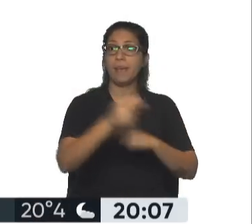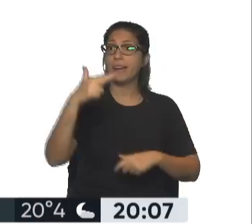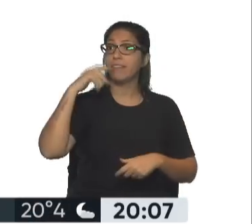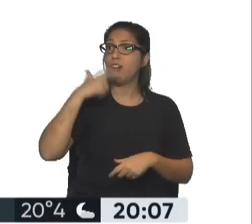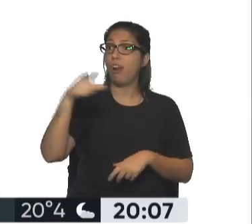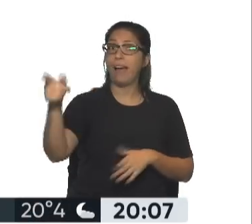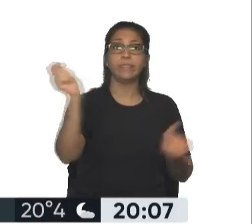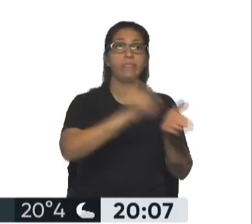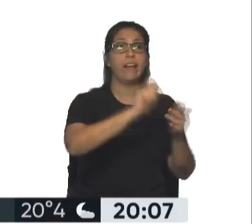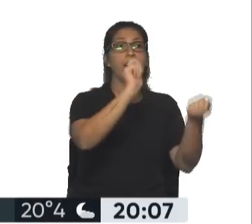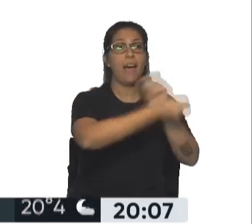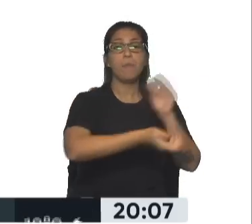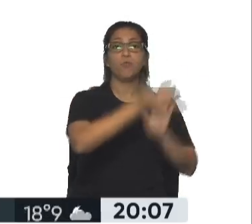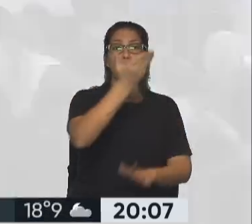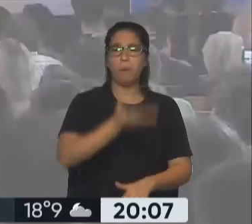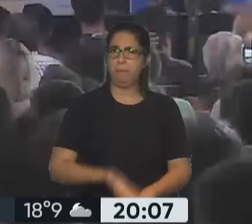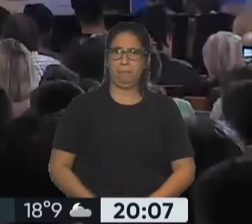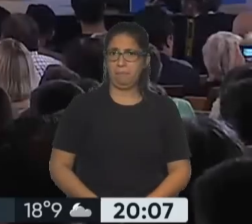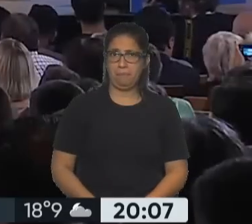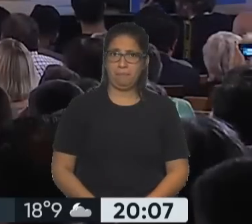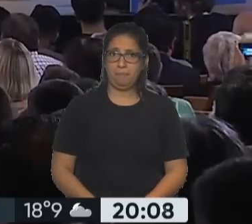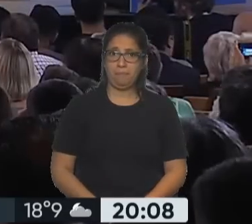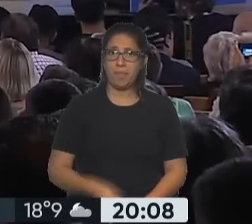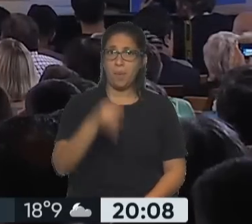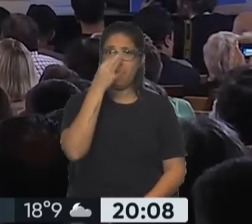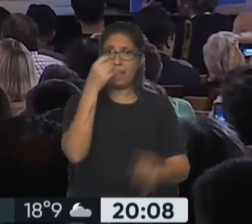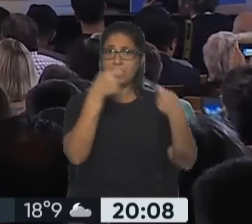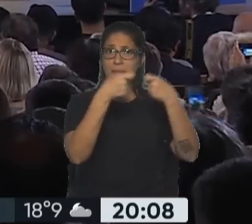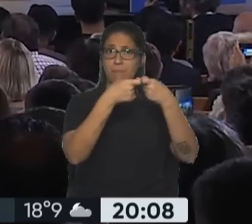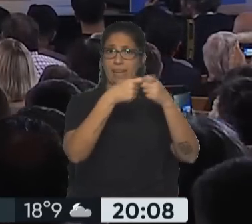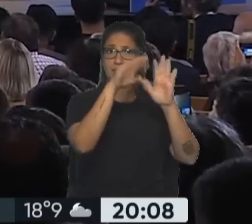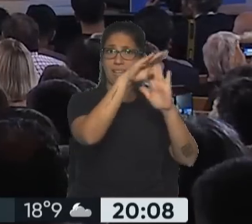Nicolás. No. Estas 20 empresas